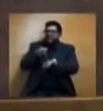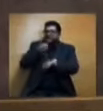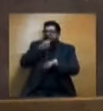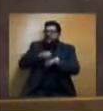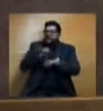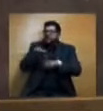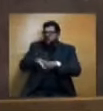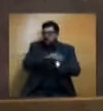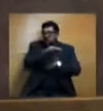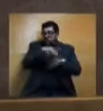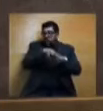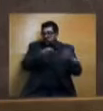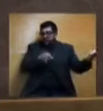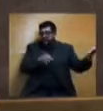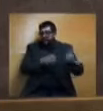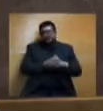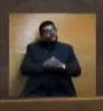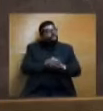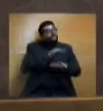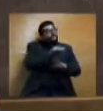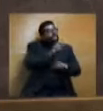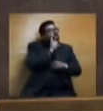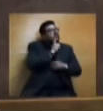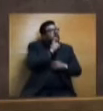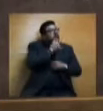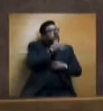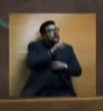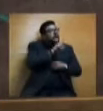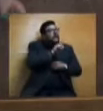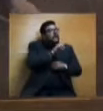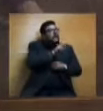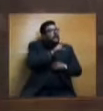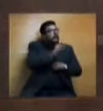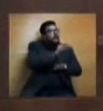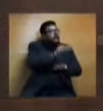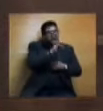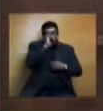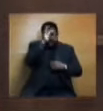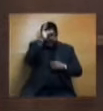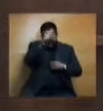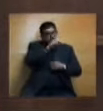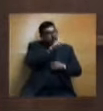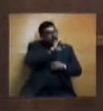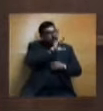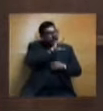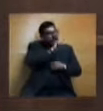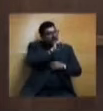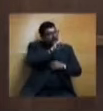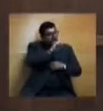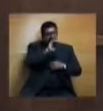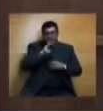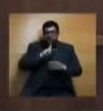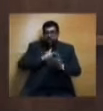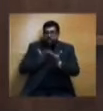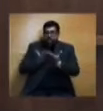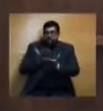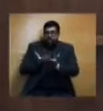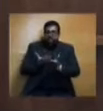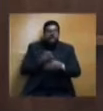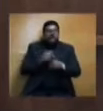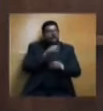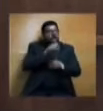secretaria. Con su autorización, magistrado presidente. Magistrada Gabriela del Valle Pérez. A favor. Gracias. Magistrado Omar Delgado Chávez. Es la propuesta. Gracias. Magistrado Sergio